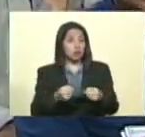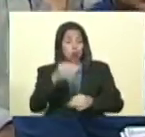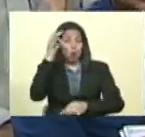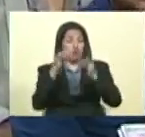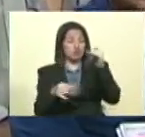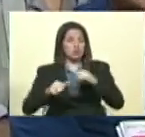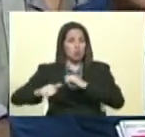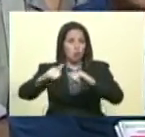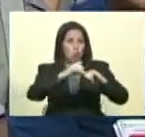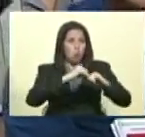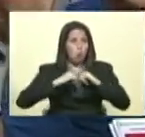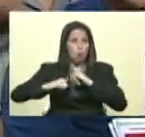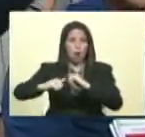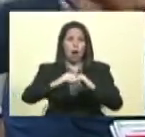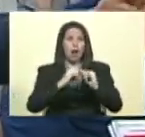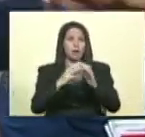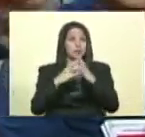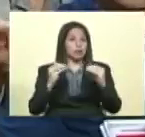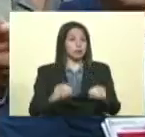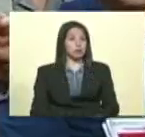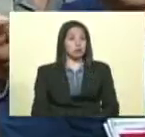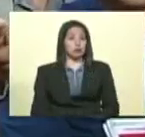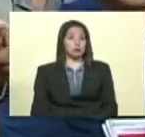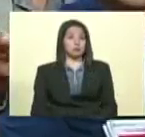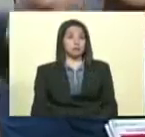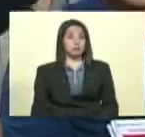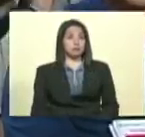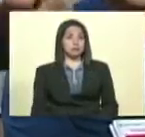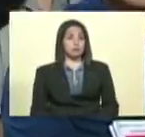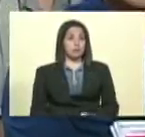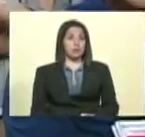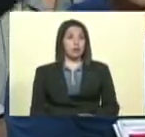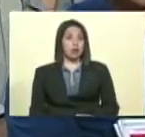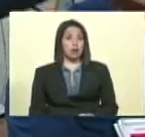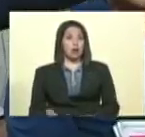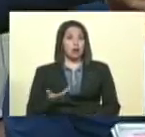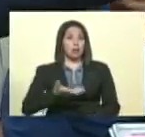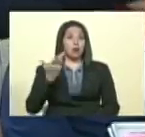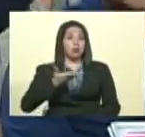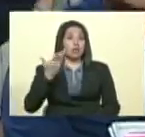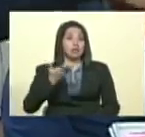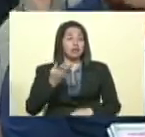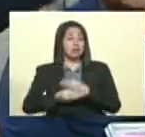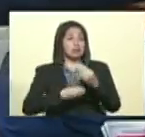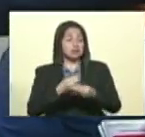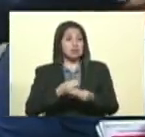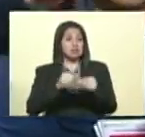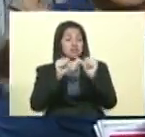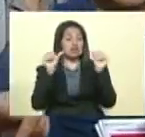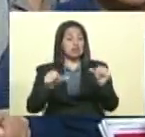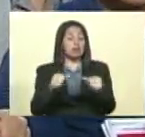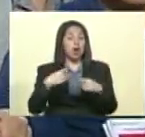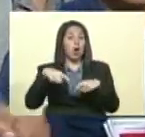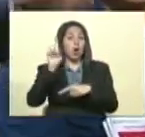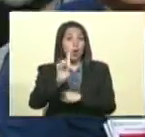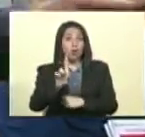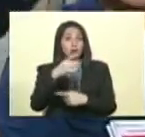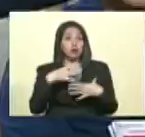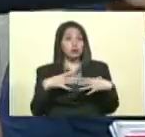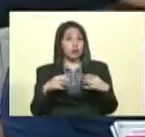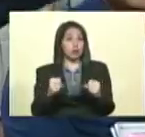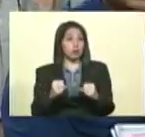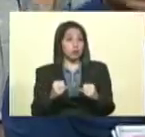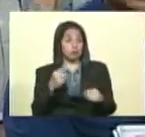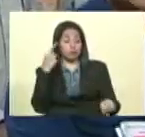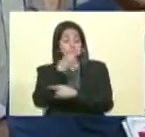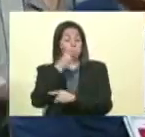para todos los trabajadores. Y además de eso es bueno señalarlo, que estamos consolidando el Sistema Único Nacional de Salud, que es un